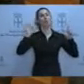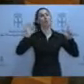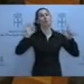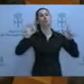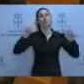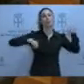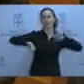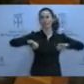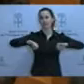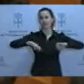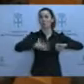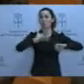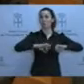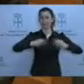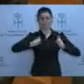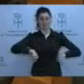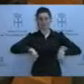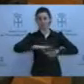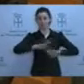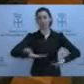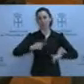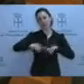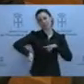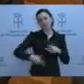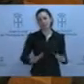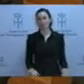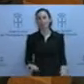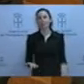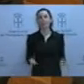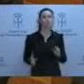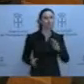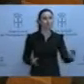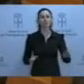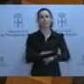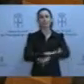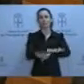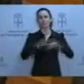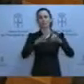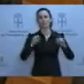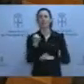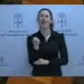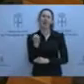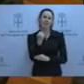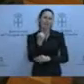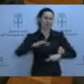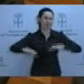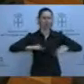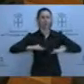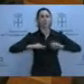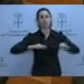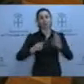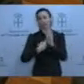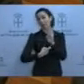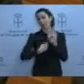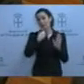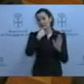caso, pero personajes distintos. El Gobierno asturiano, y yo creo que es así, apoya de manera activa, corríjame si